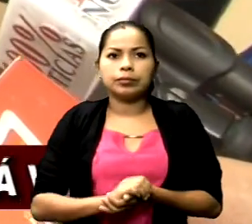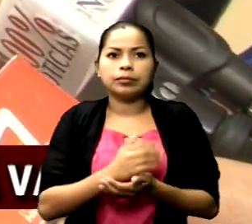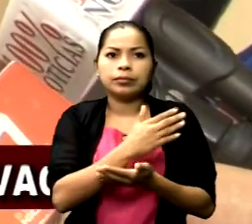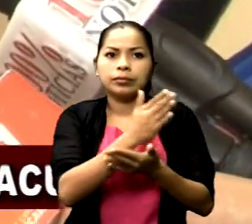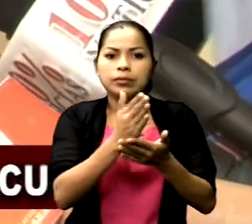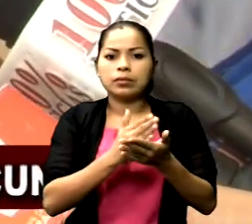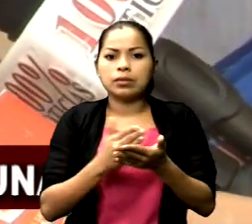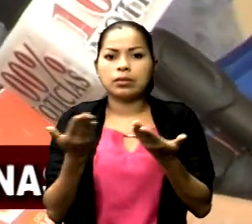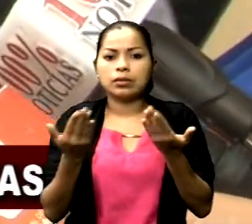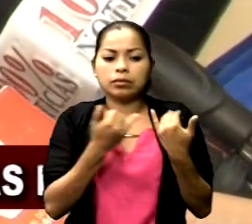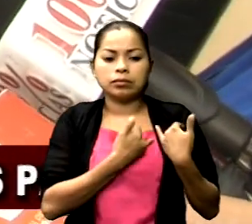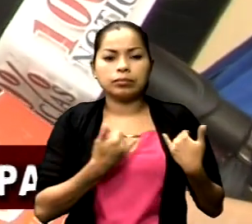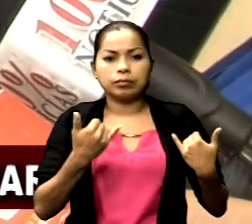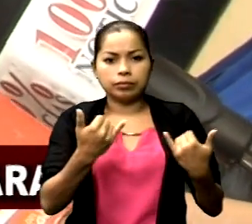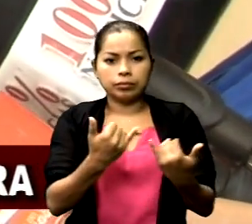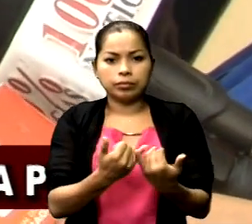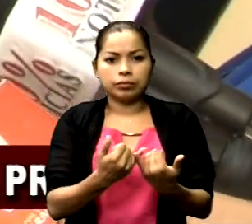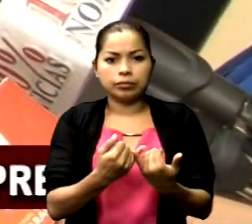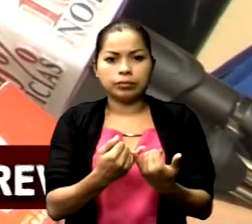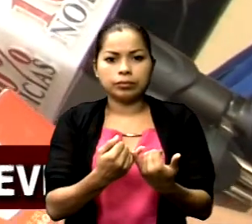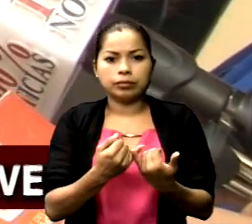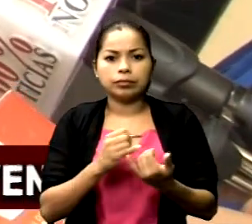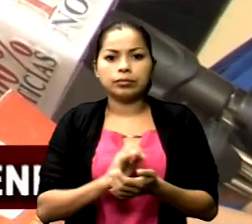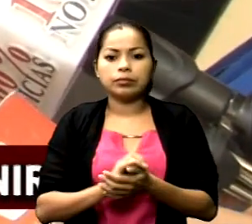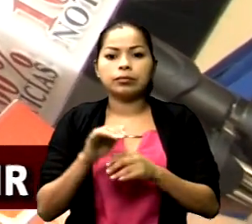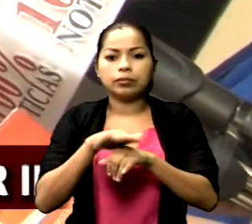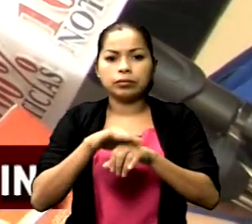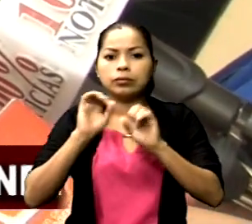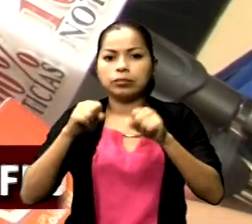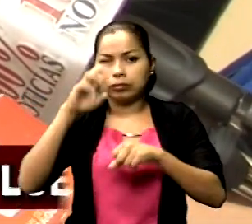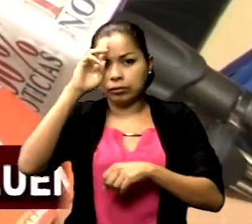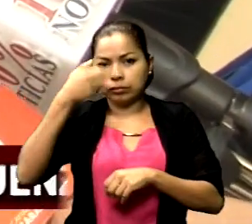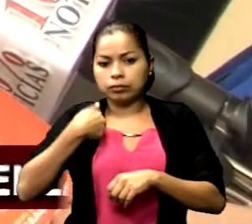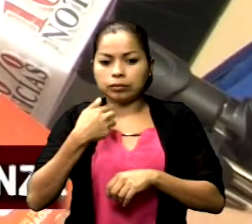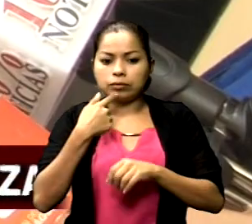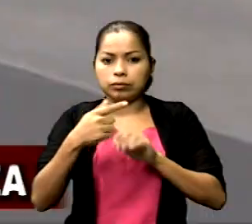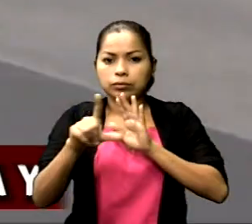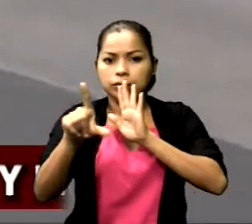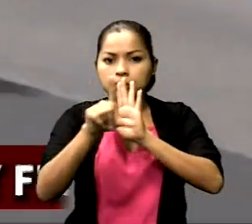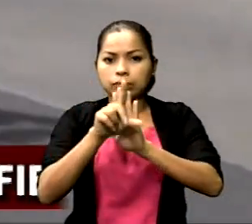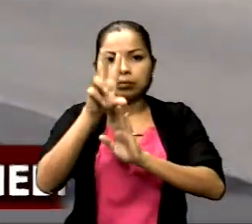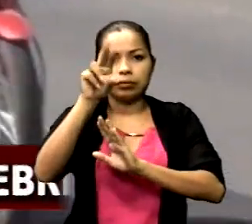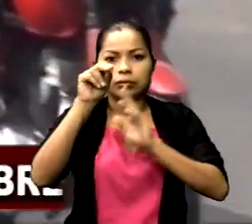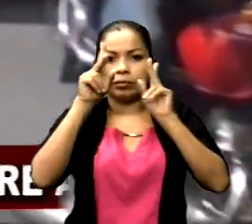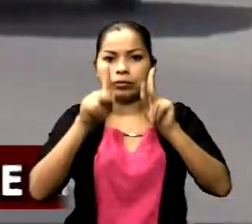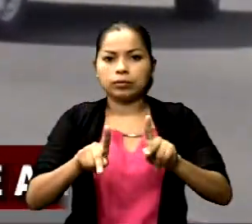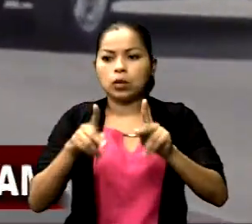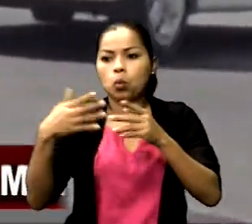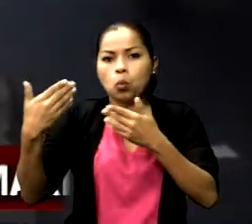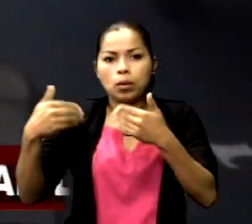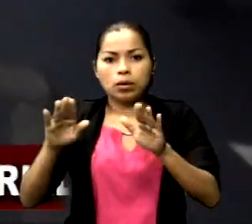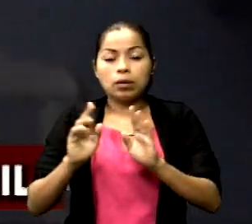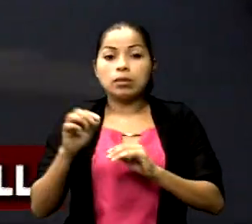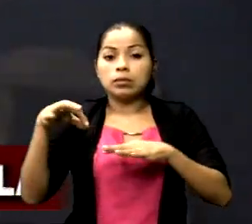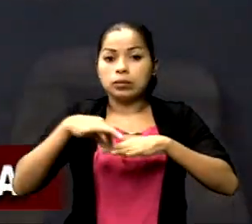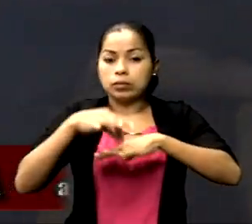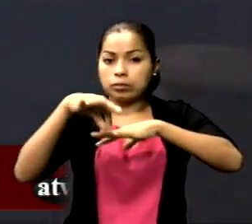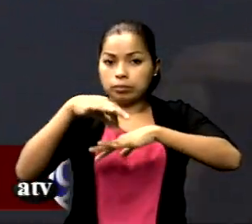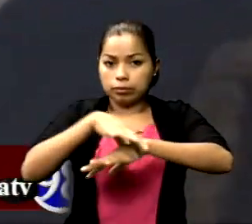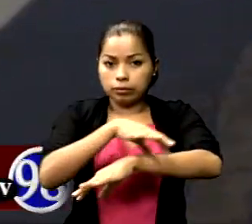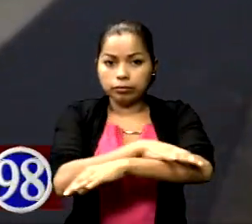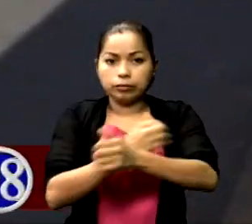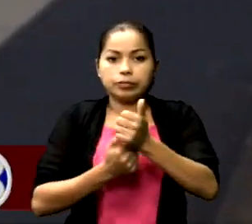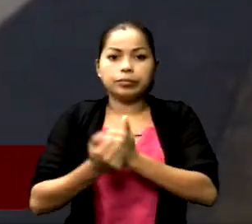algunas instituciones autorizadas que lo dice la ley, pues, pero no las personas naturales. La compañera Rosario